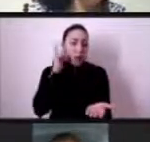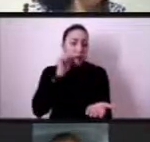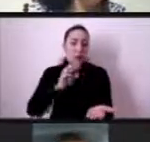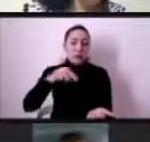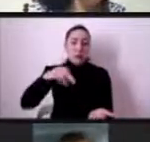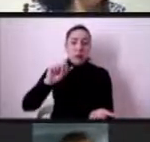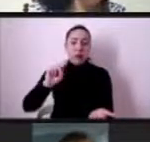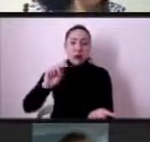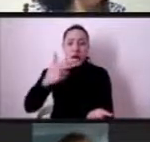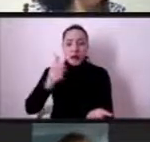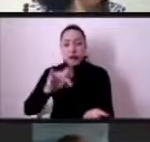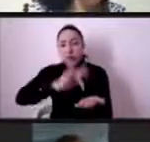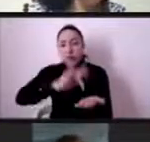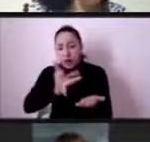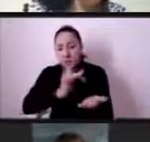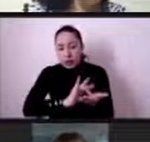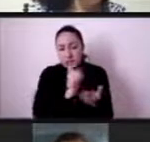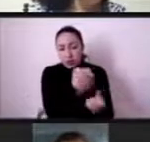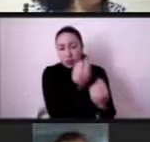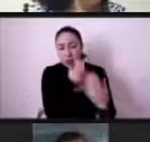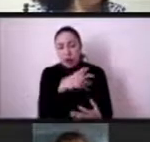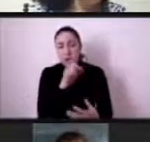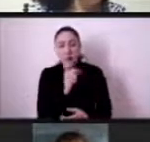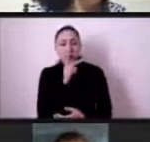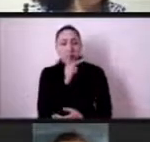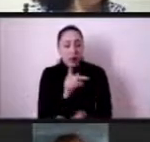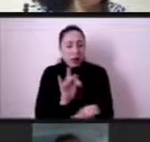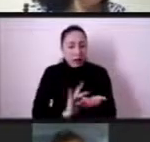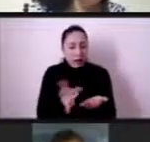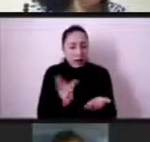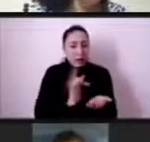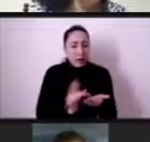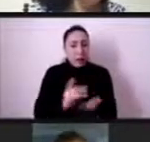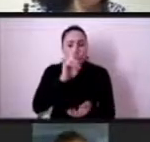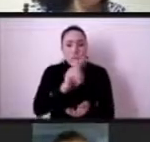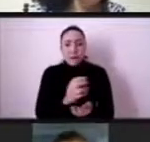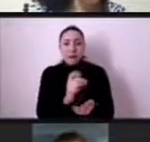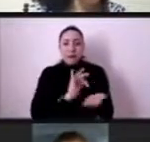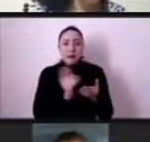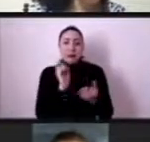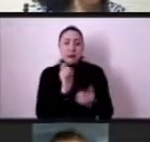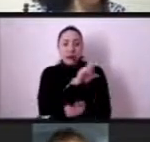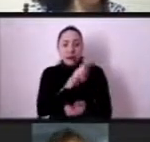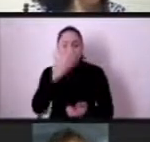el reconocimiento en positivo a mi intensidad, te lo agradezco mucho,